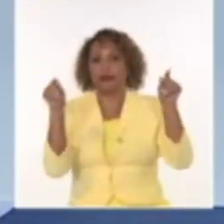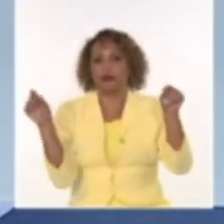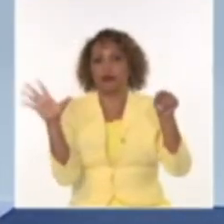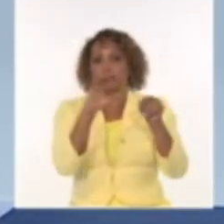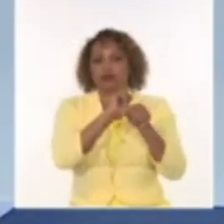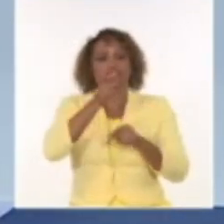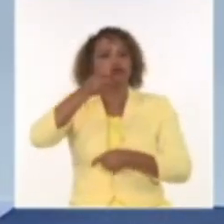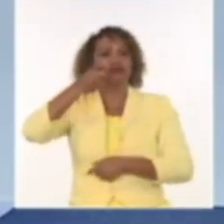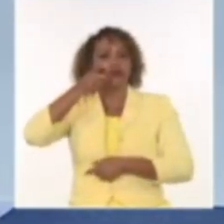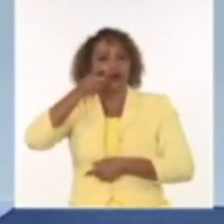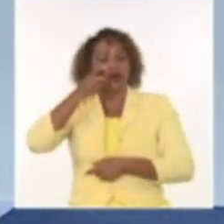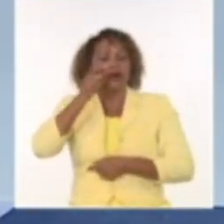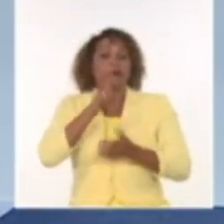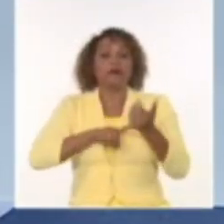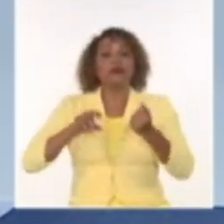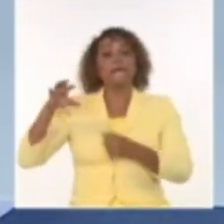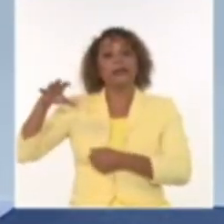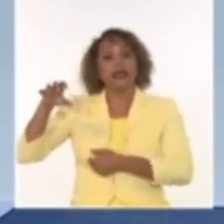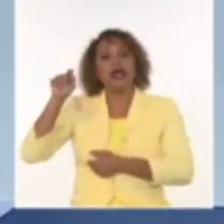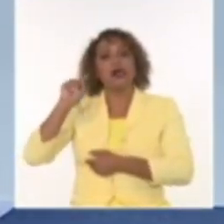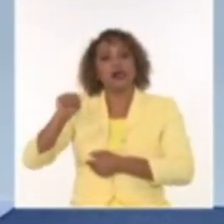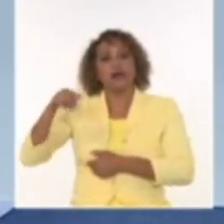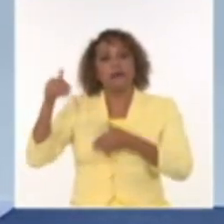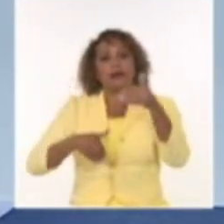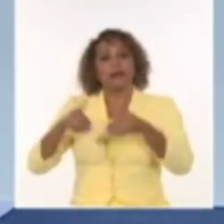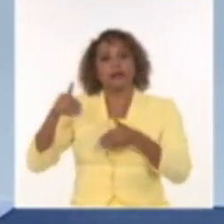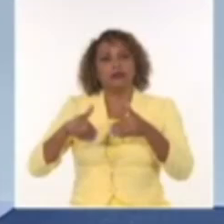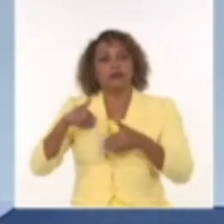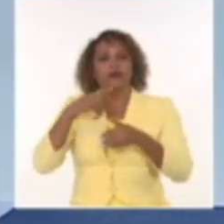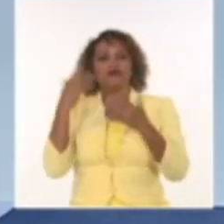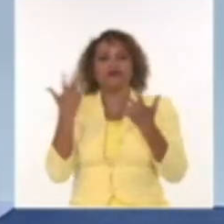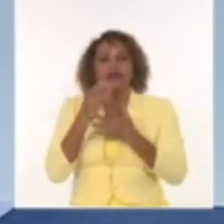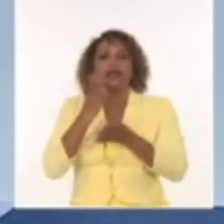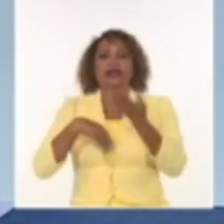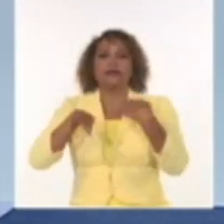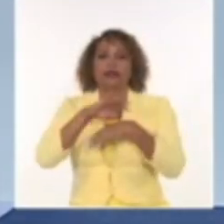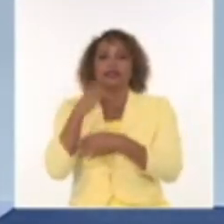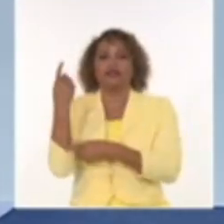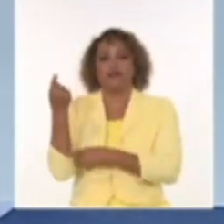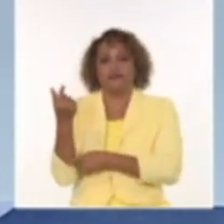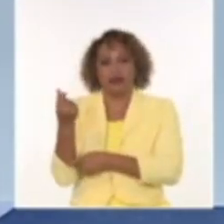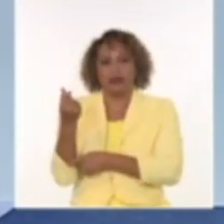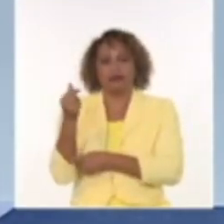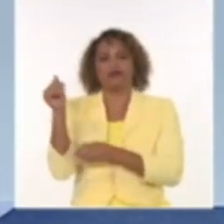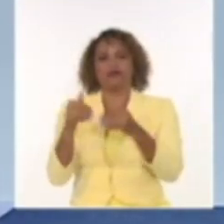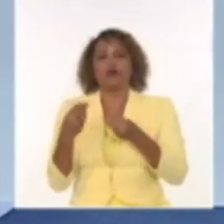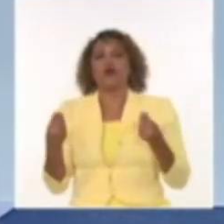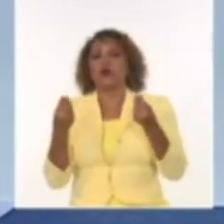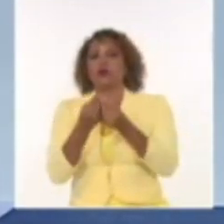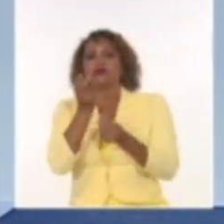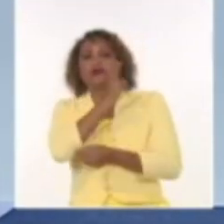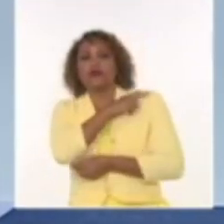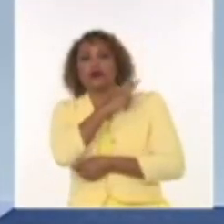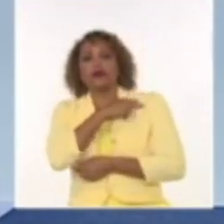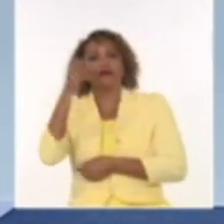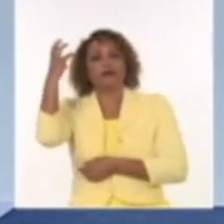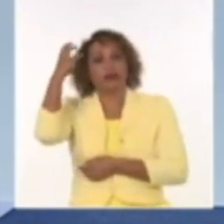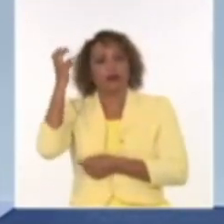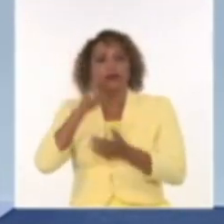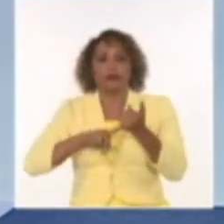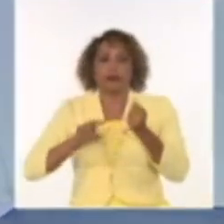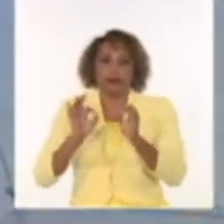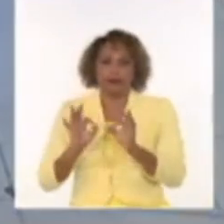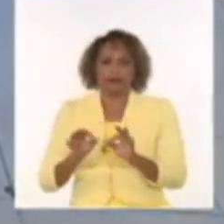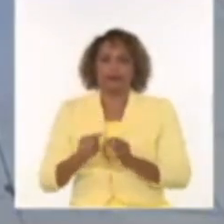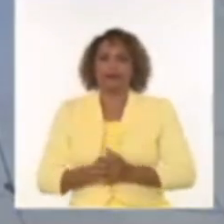dicha acción en Pinar del Río participó Vladimir Regueiro Ale, ministro de Finanzas y Precios, junto a autoridades del gobierno en el territorio.